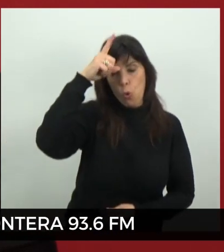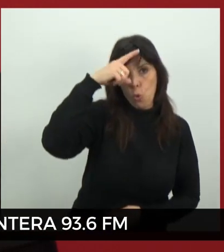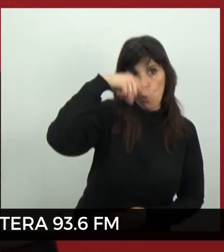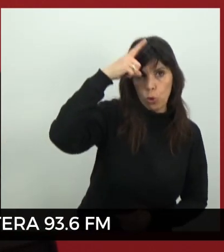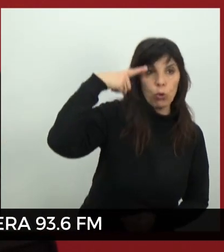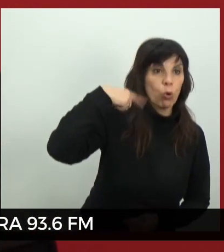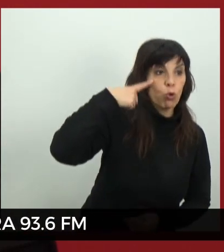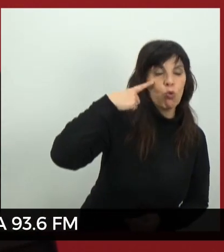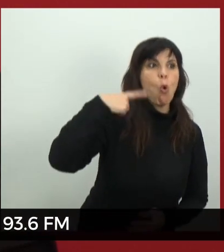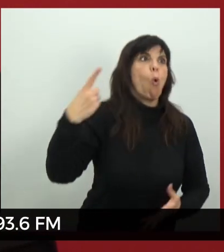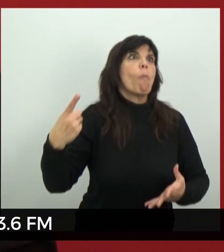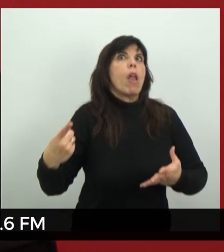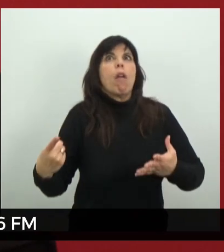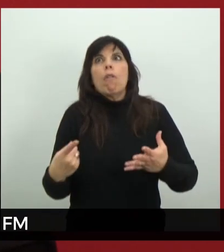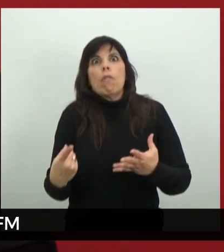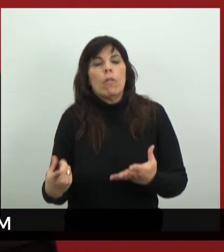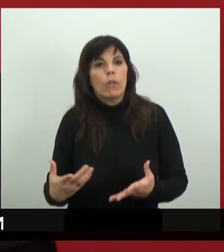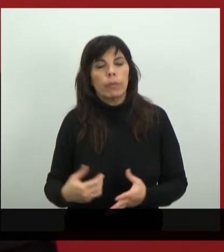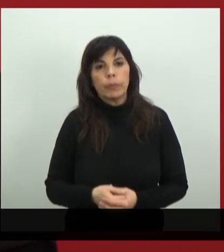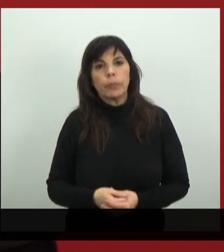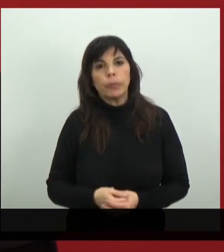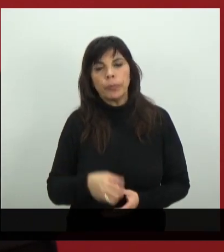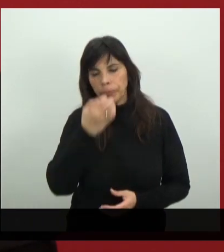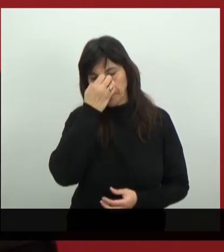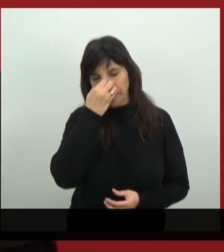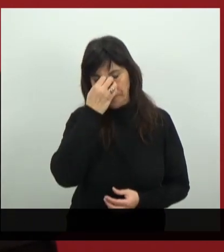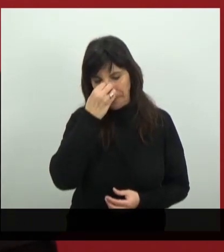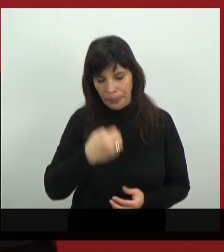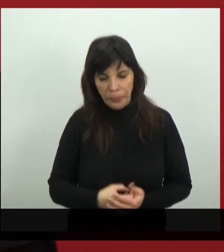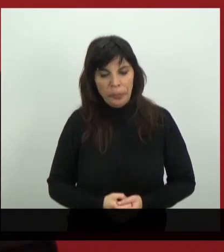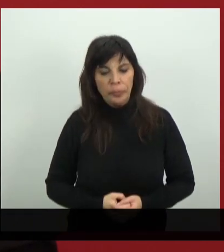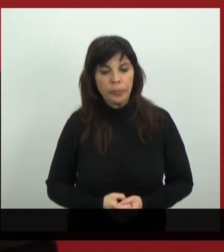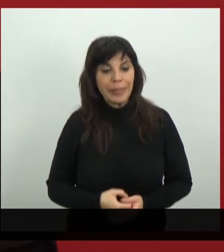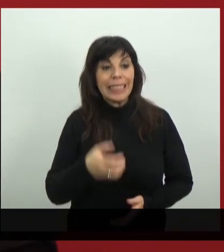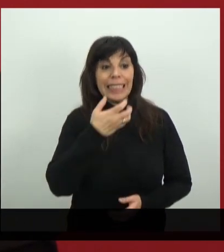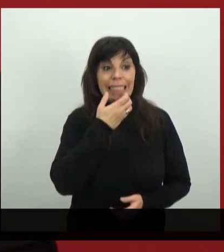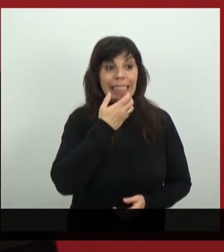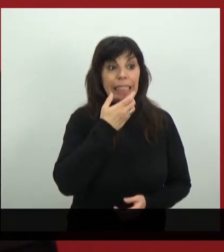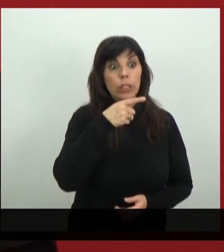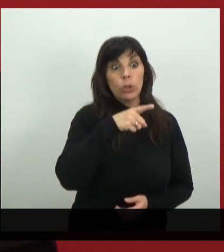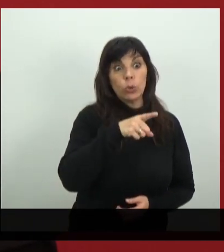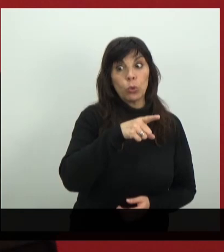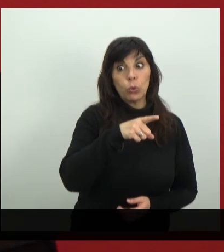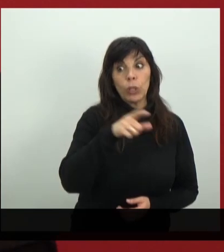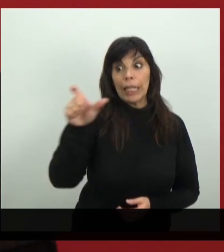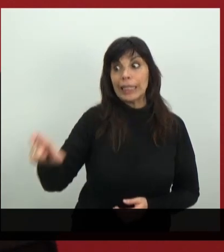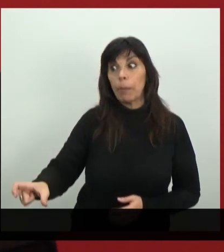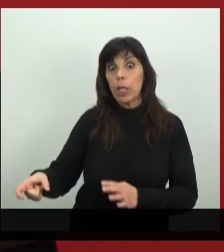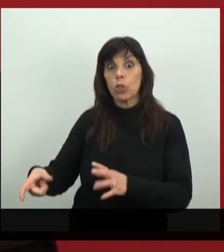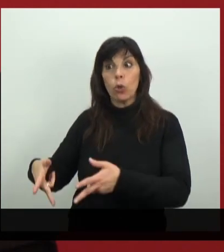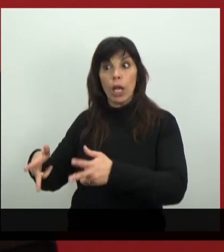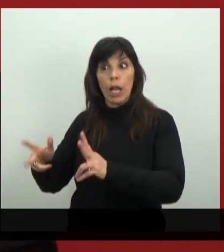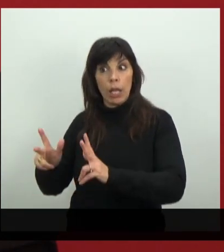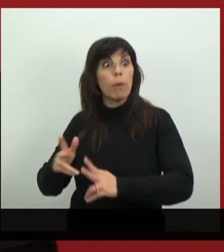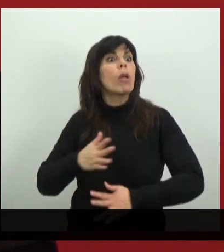esos demonios. Y si tú quieres que esa persona sea libre, tienes que desarraigar en